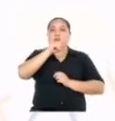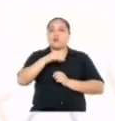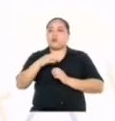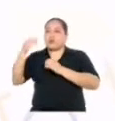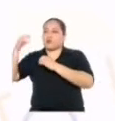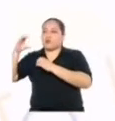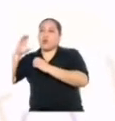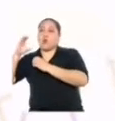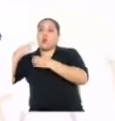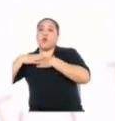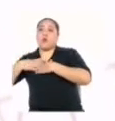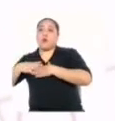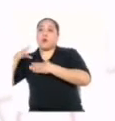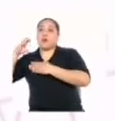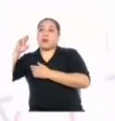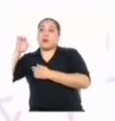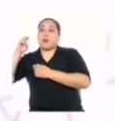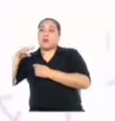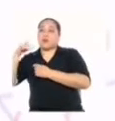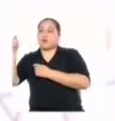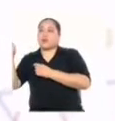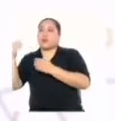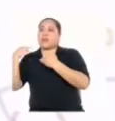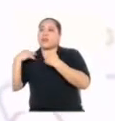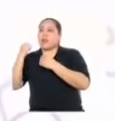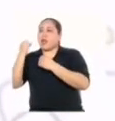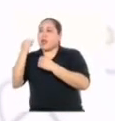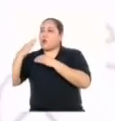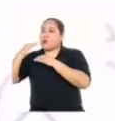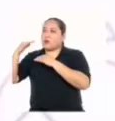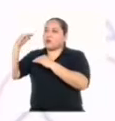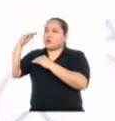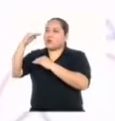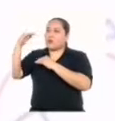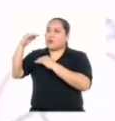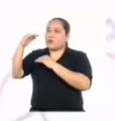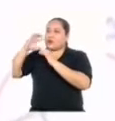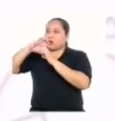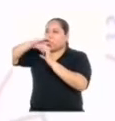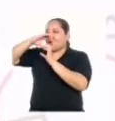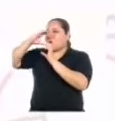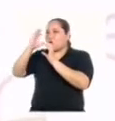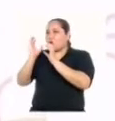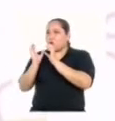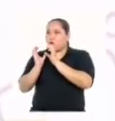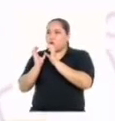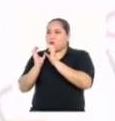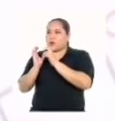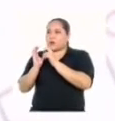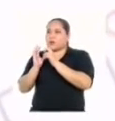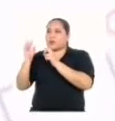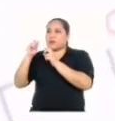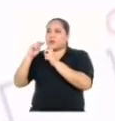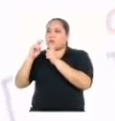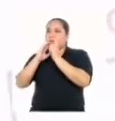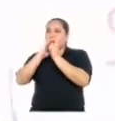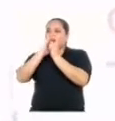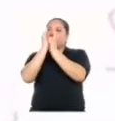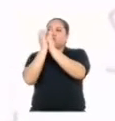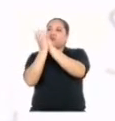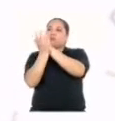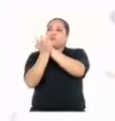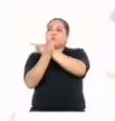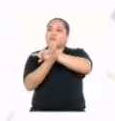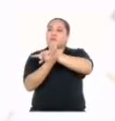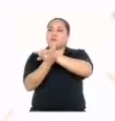los cuerpos de revolución son aquellos que tienen alguna superficie curva y se forman al girar una figura